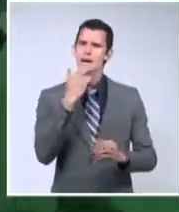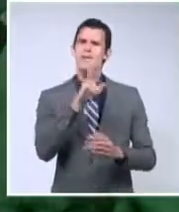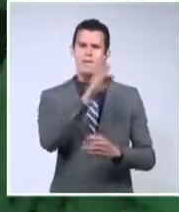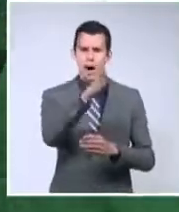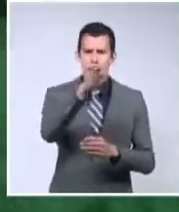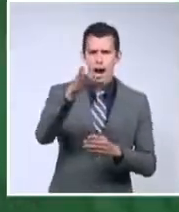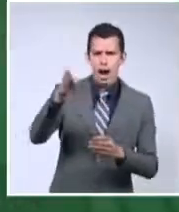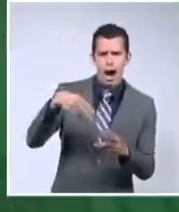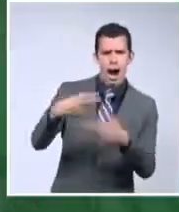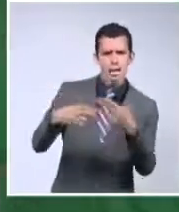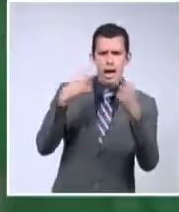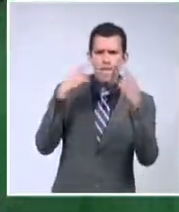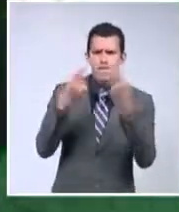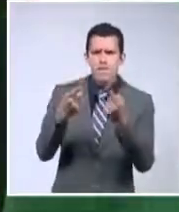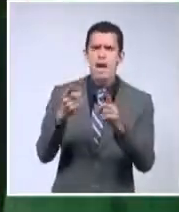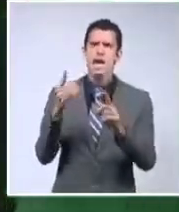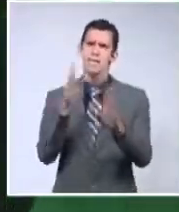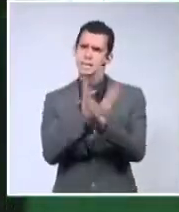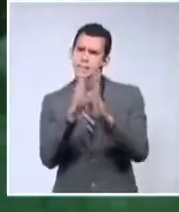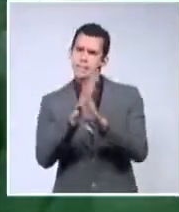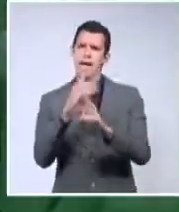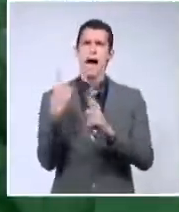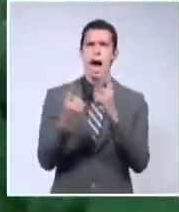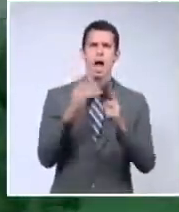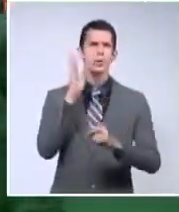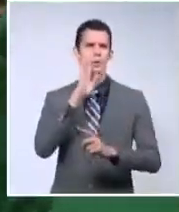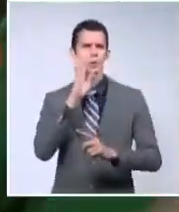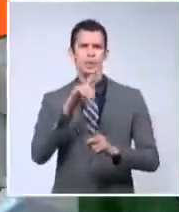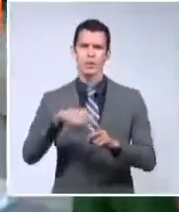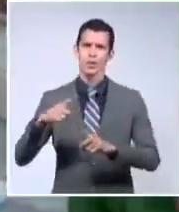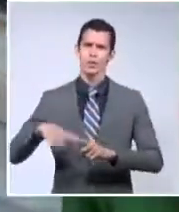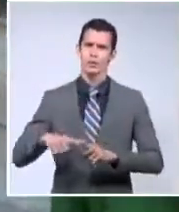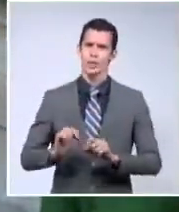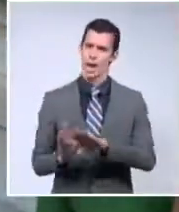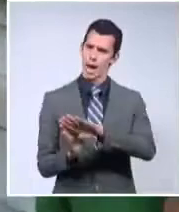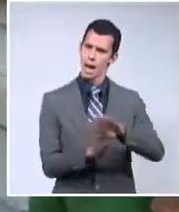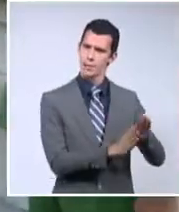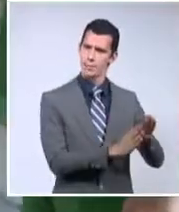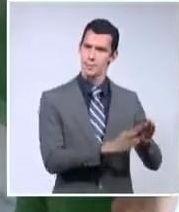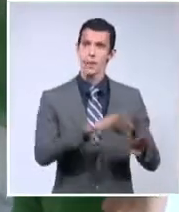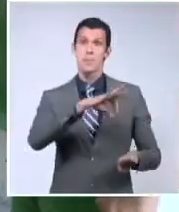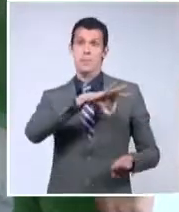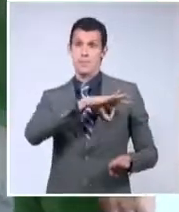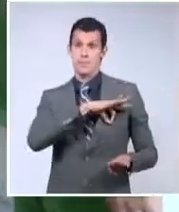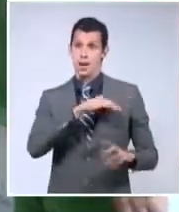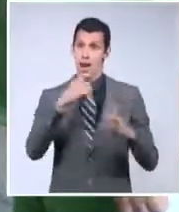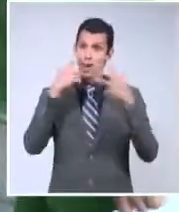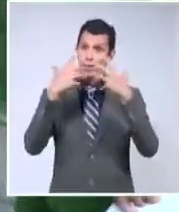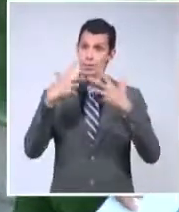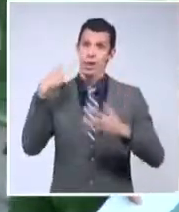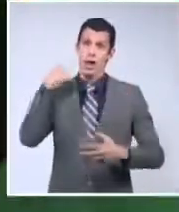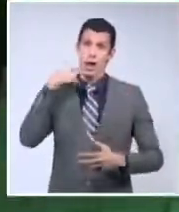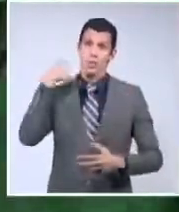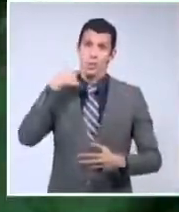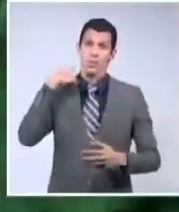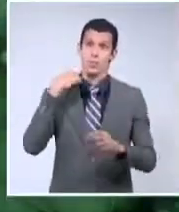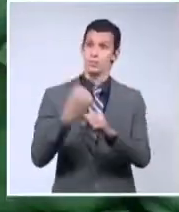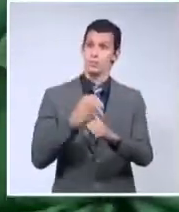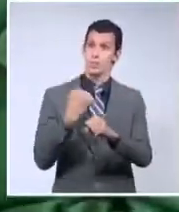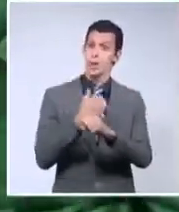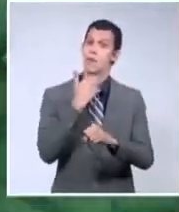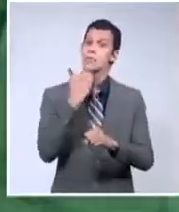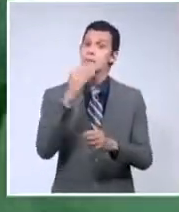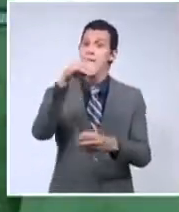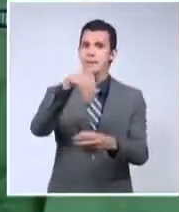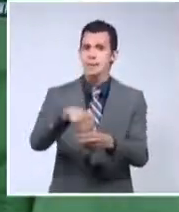particularidad que se entregaron además un grupo de medallas por el servicio distinguido en el Ministerio del Interior en el contexto del